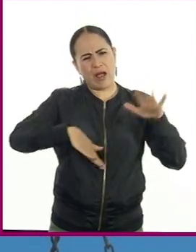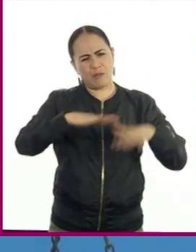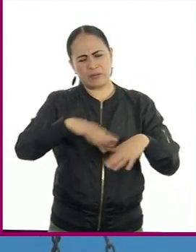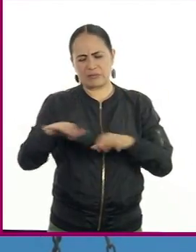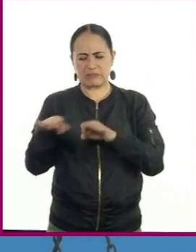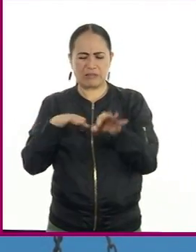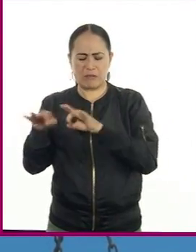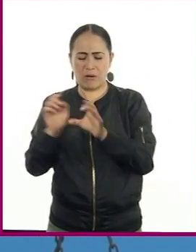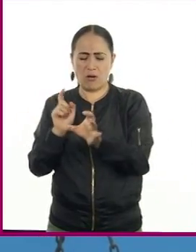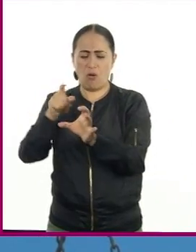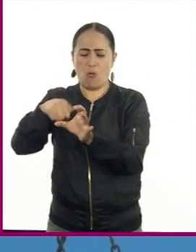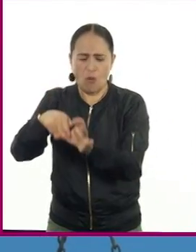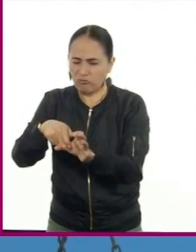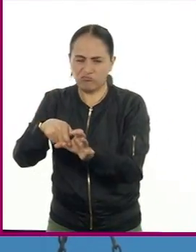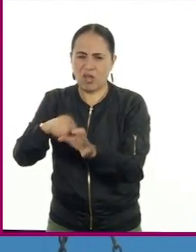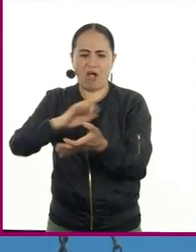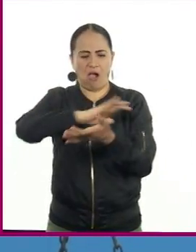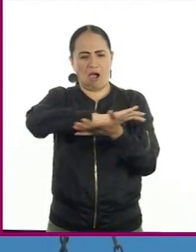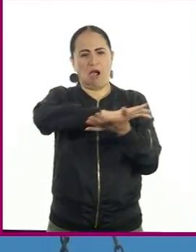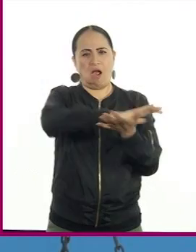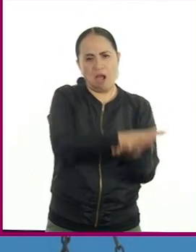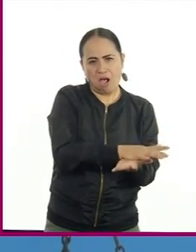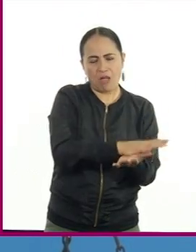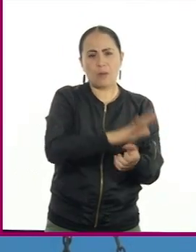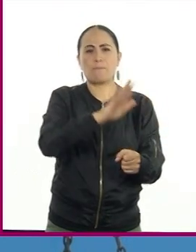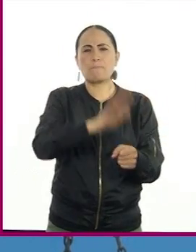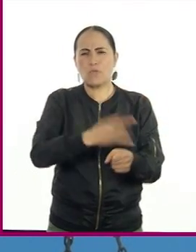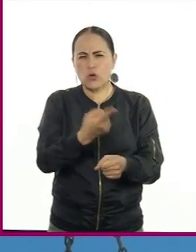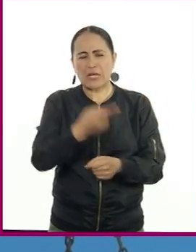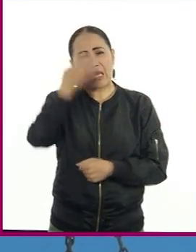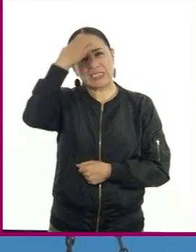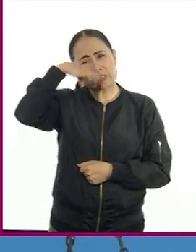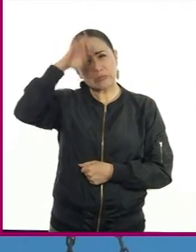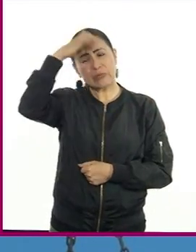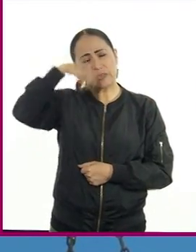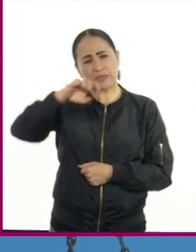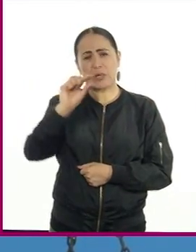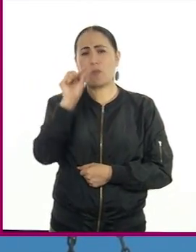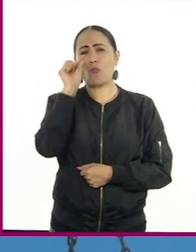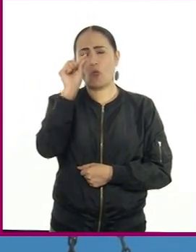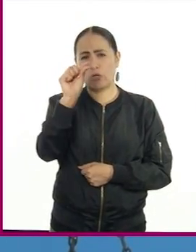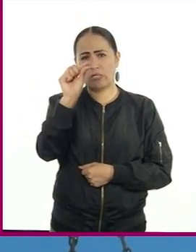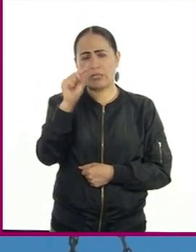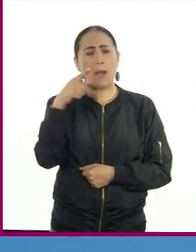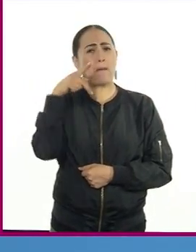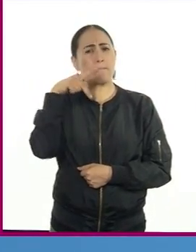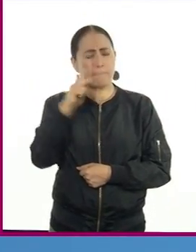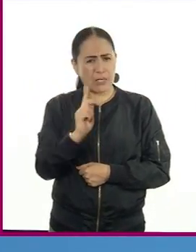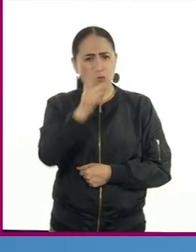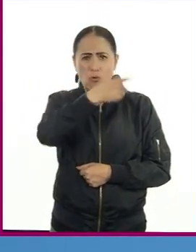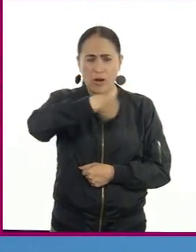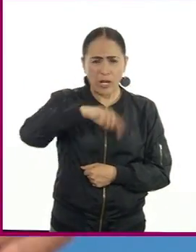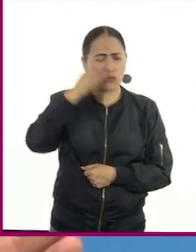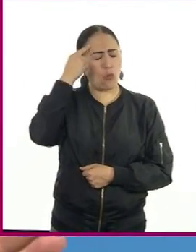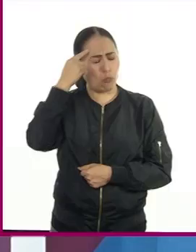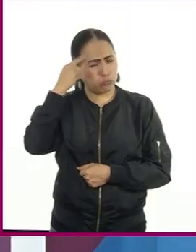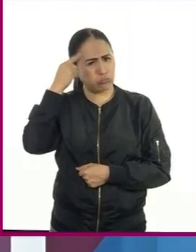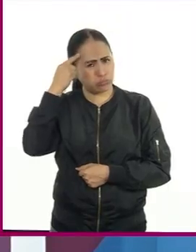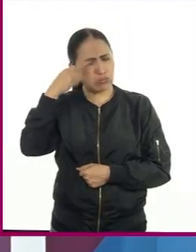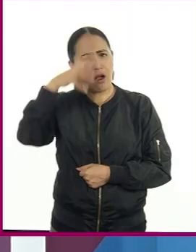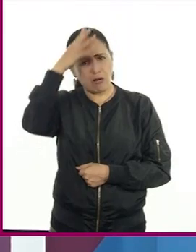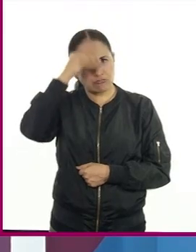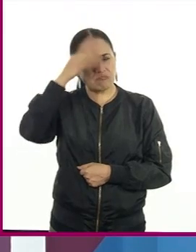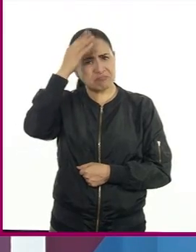mercado laboral porque cuentan con poca experiencia, pero con capacidades técnicas, ya que